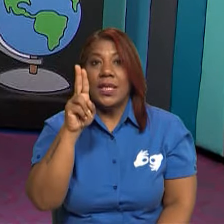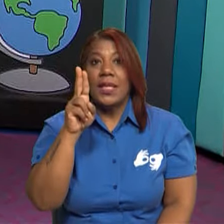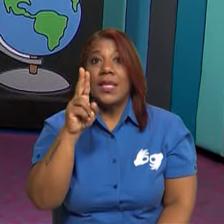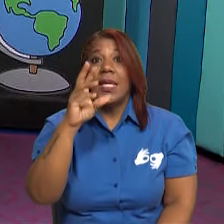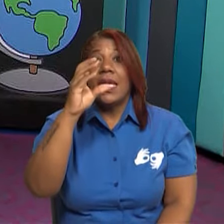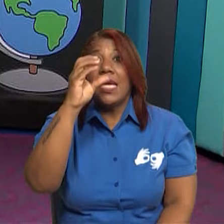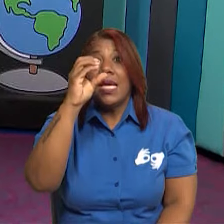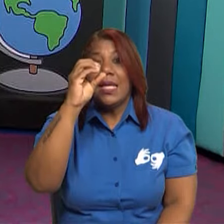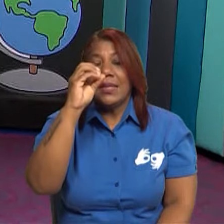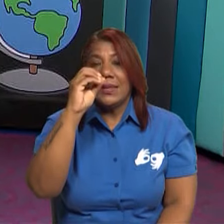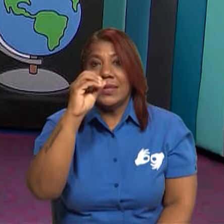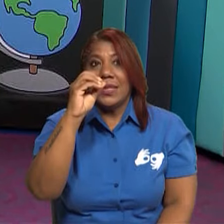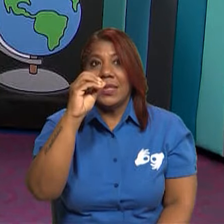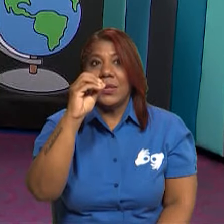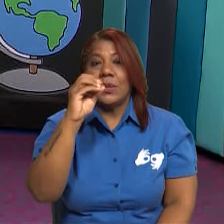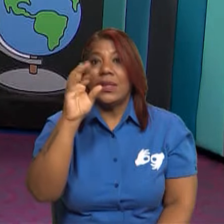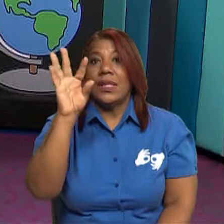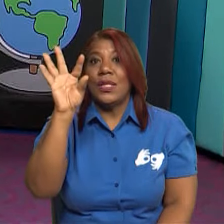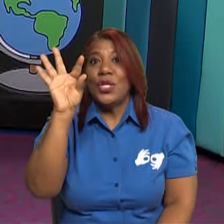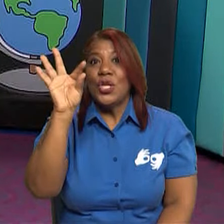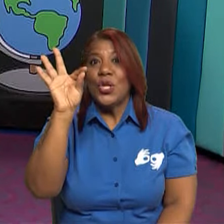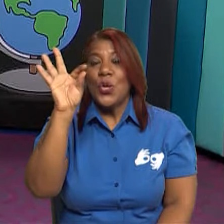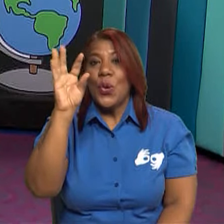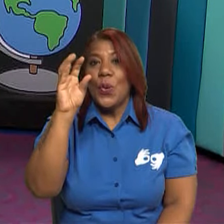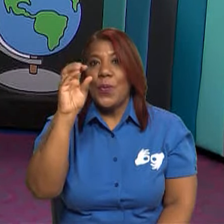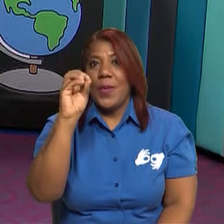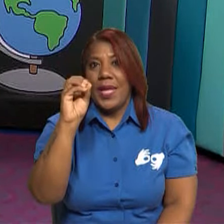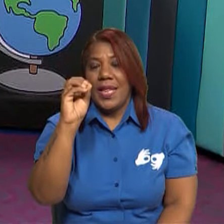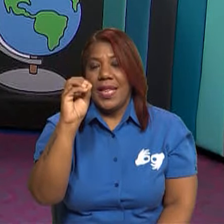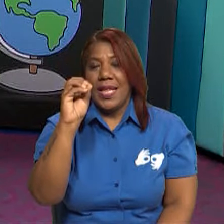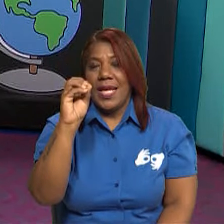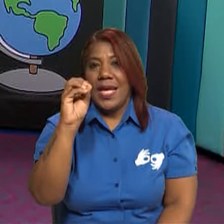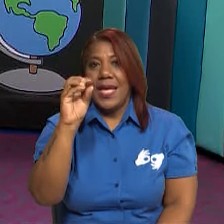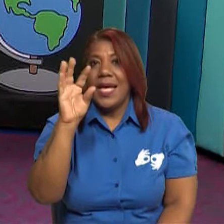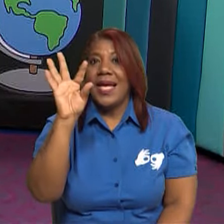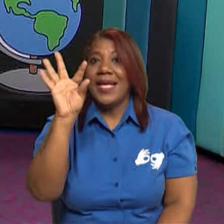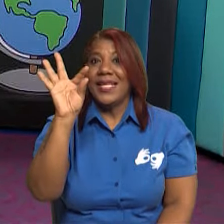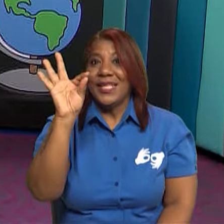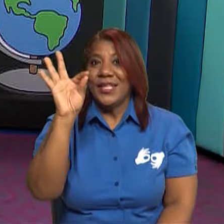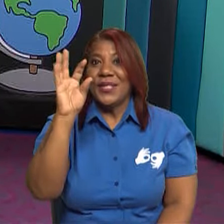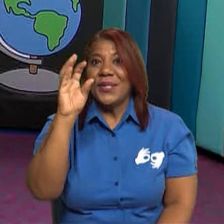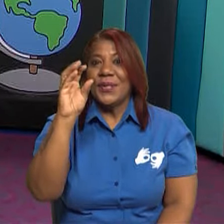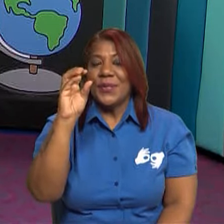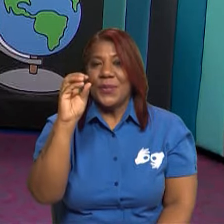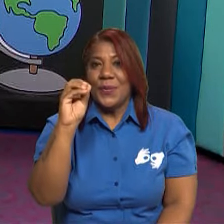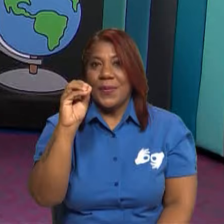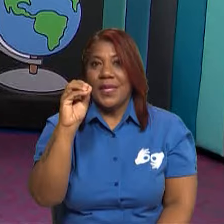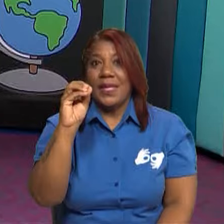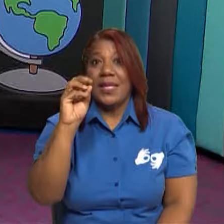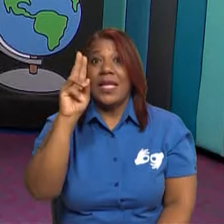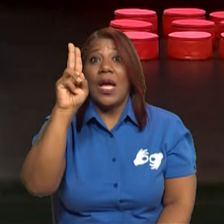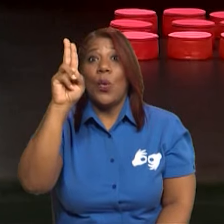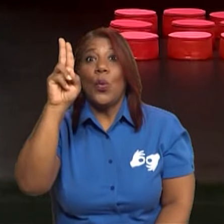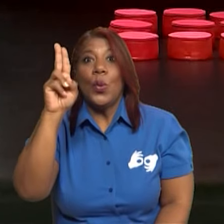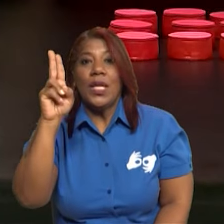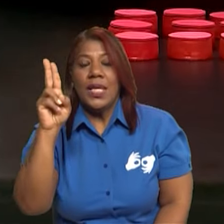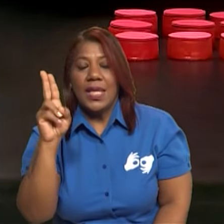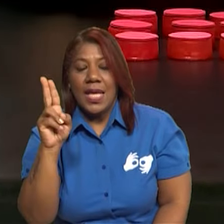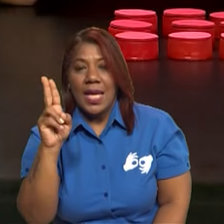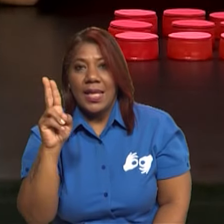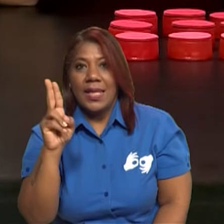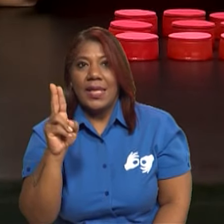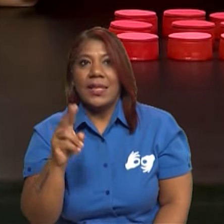0. Significa que la respuesta va a ser 90. ¿Y por qué un 0? Bueno, porque estamos